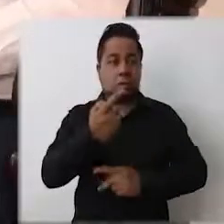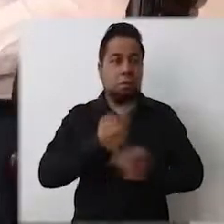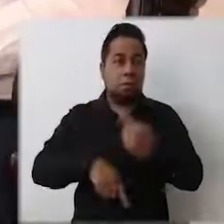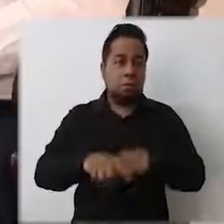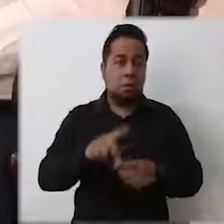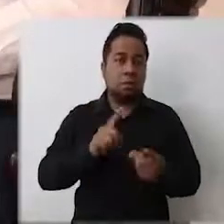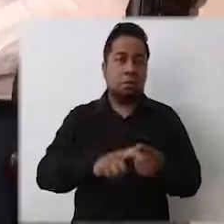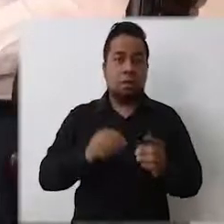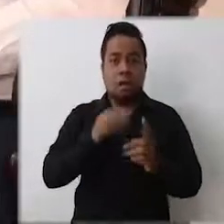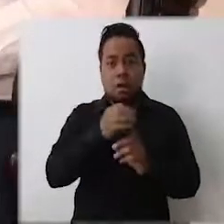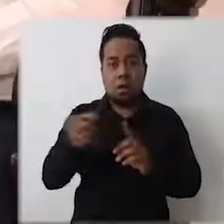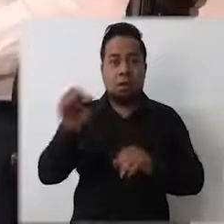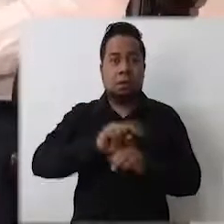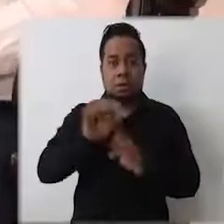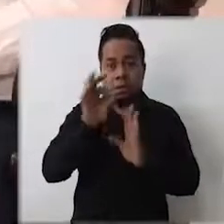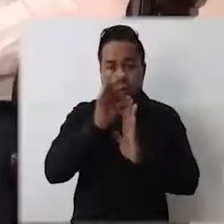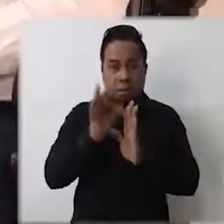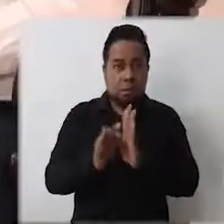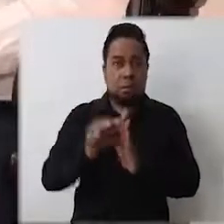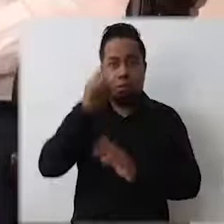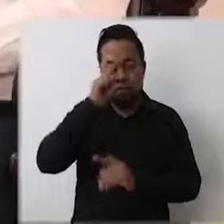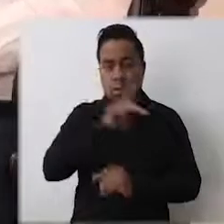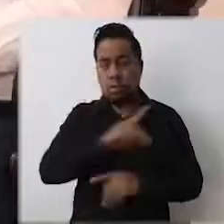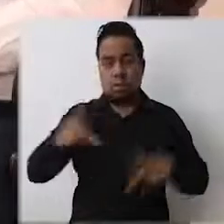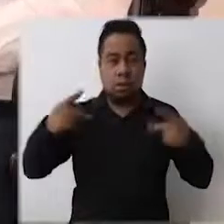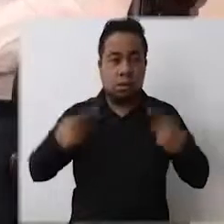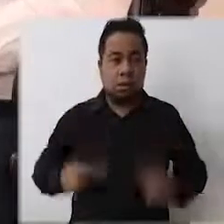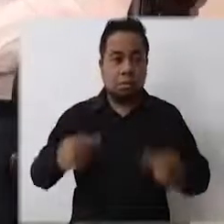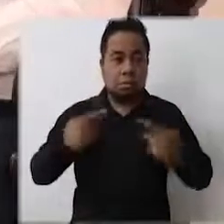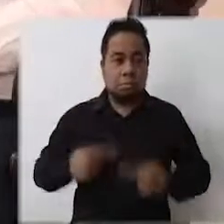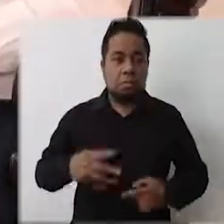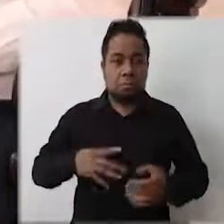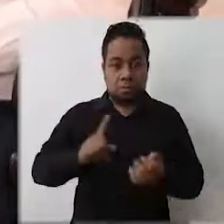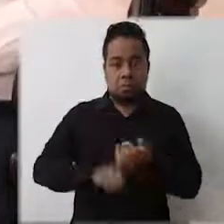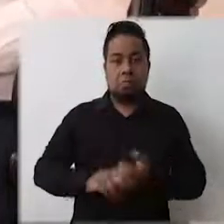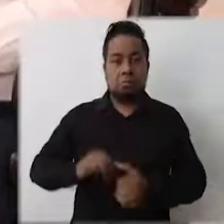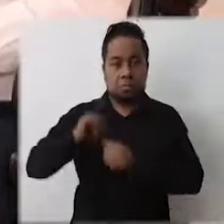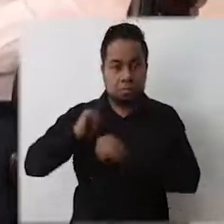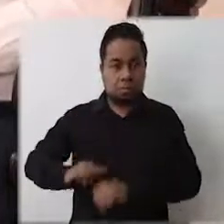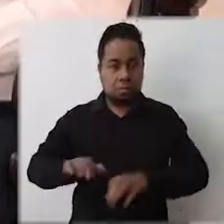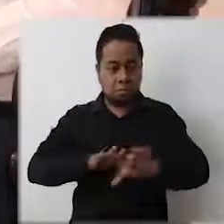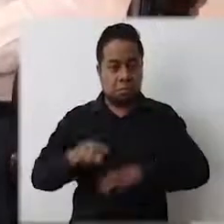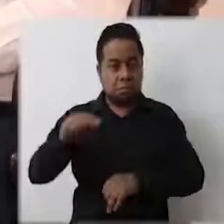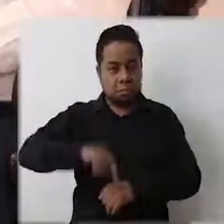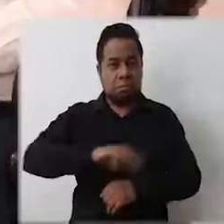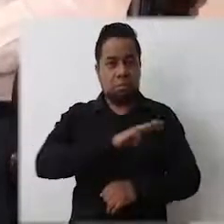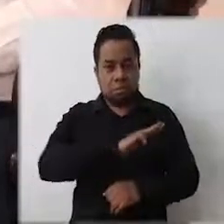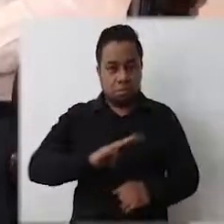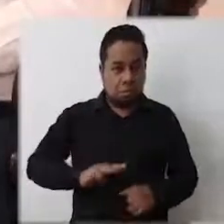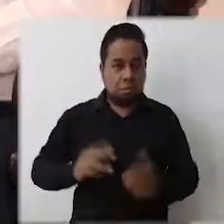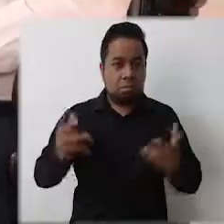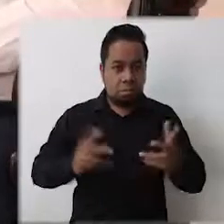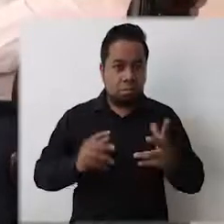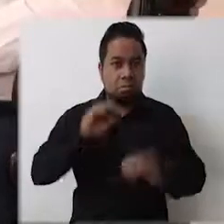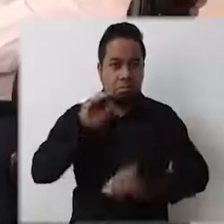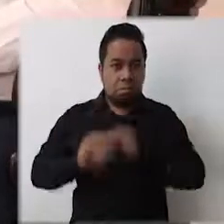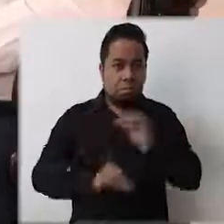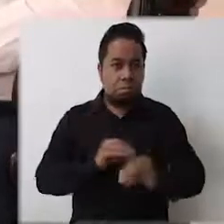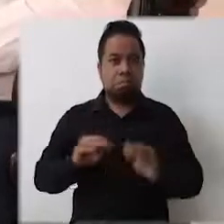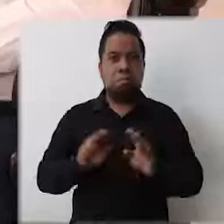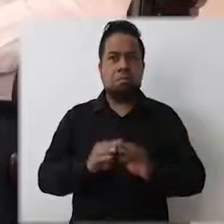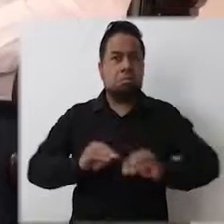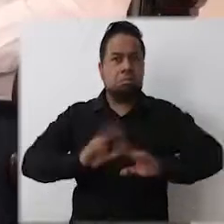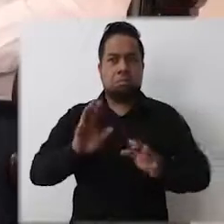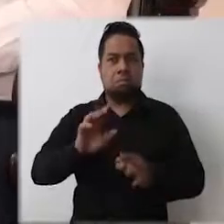necesario adecuar el reglamento interno del Honorable Ayuntamiento Constitucional del municipio de Oaxaca de Juárez y